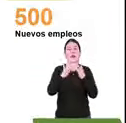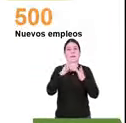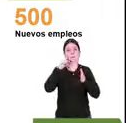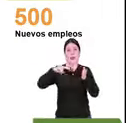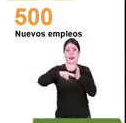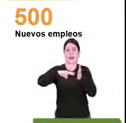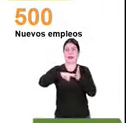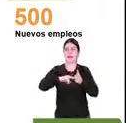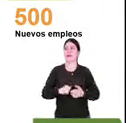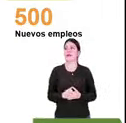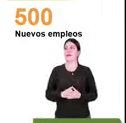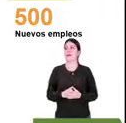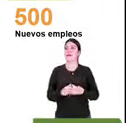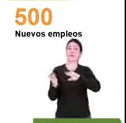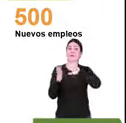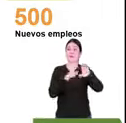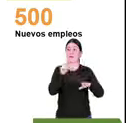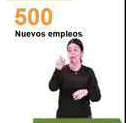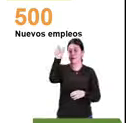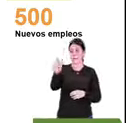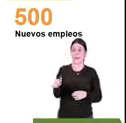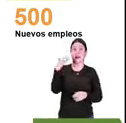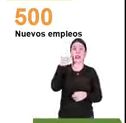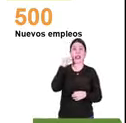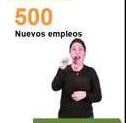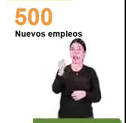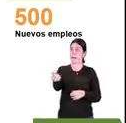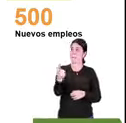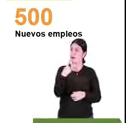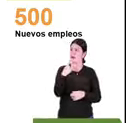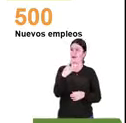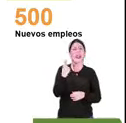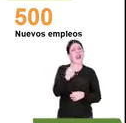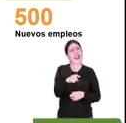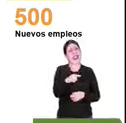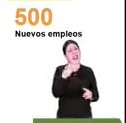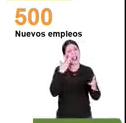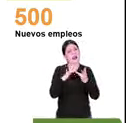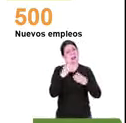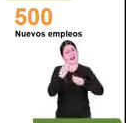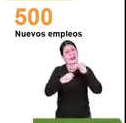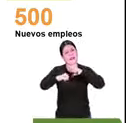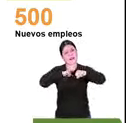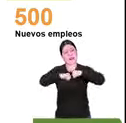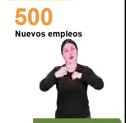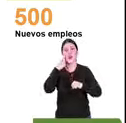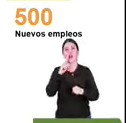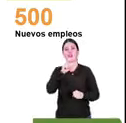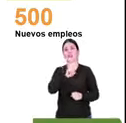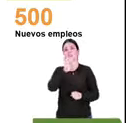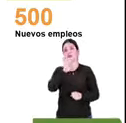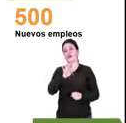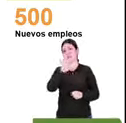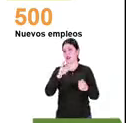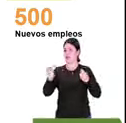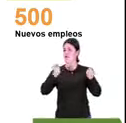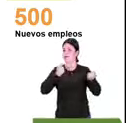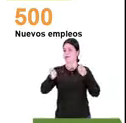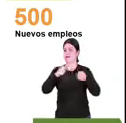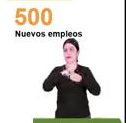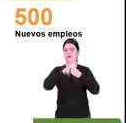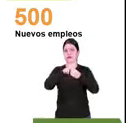Entonces, Blanca nos preguntaba qué va a hacer la operadora distrital. Entonces, vamos a operar 195 buses eléctricos en